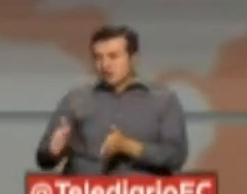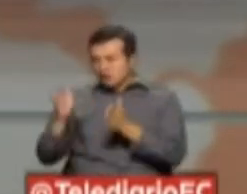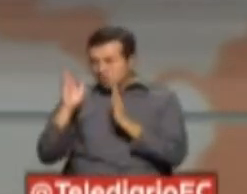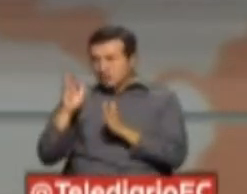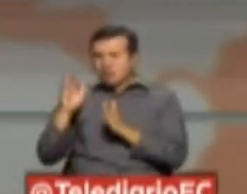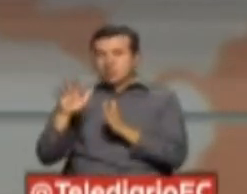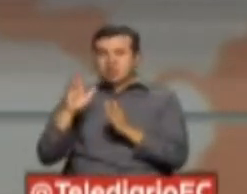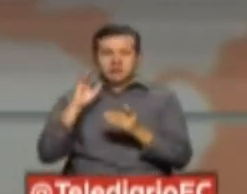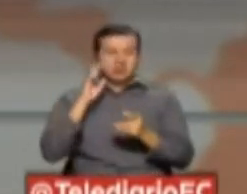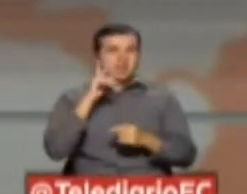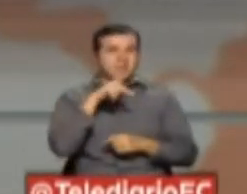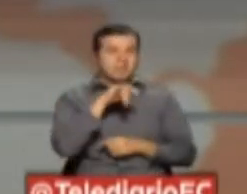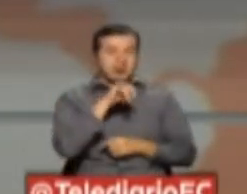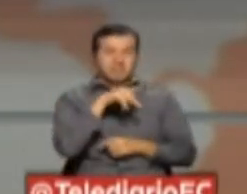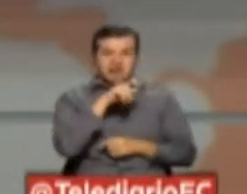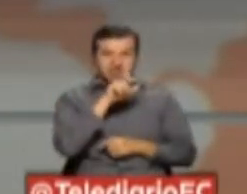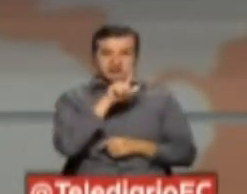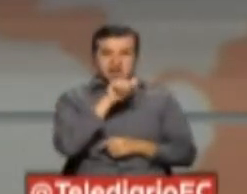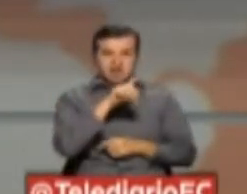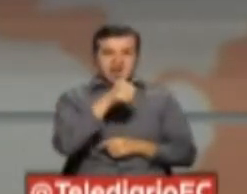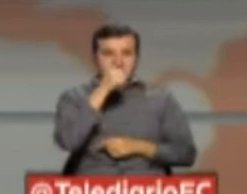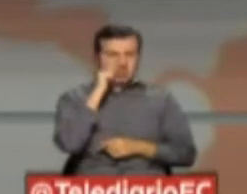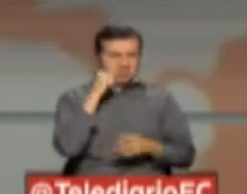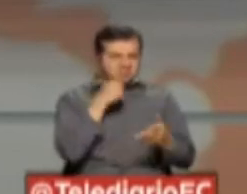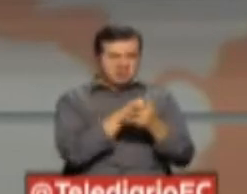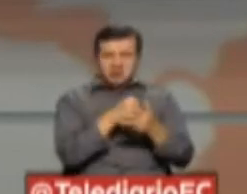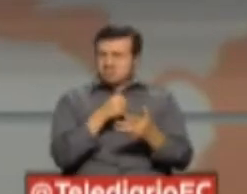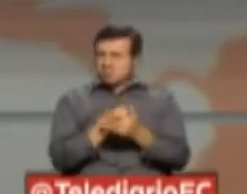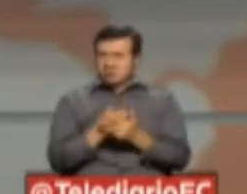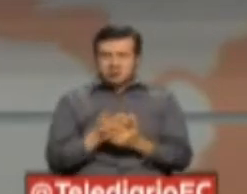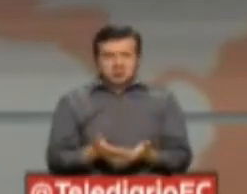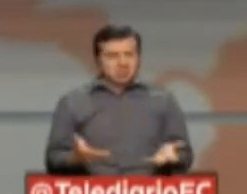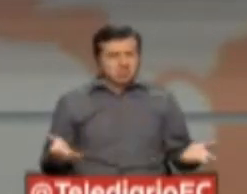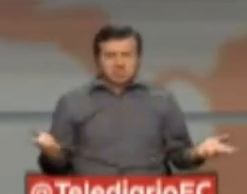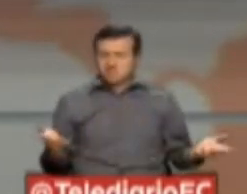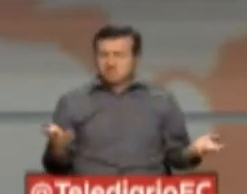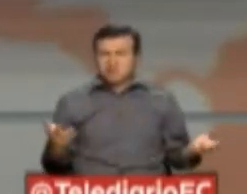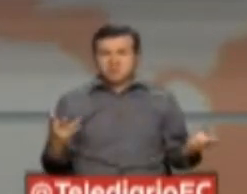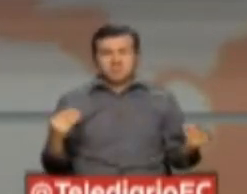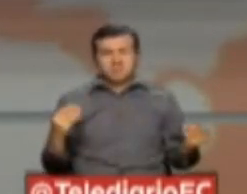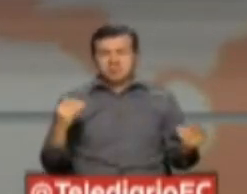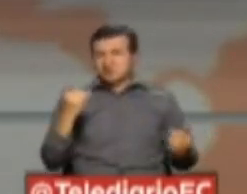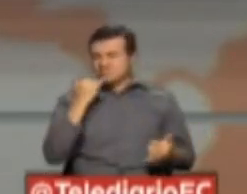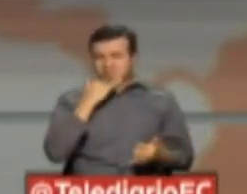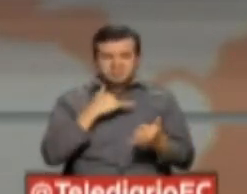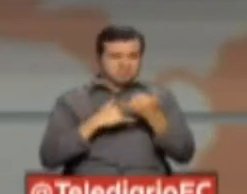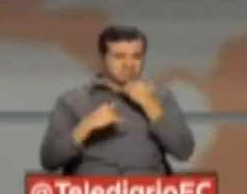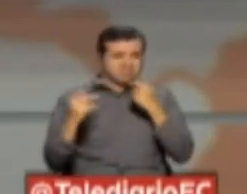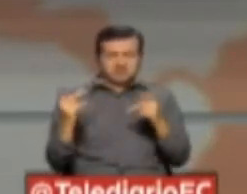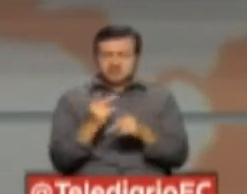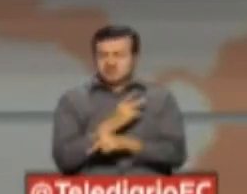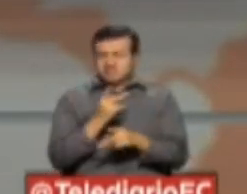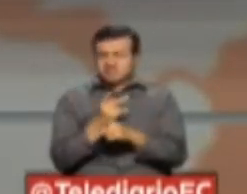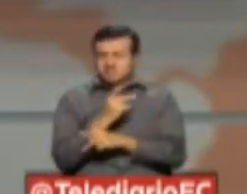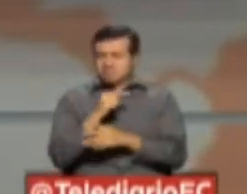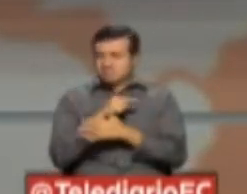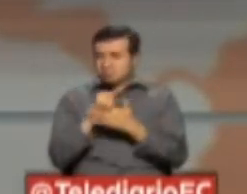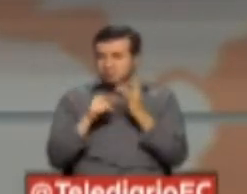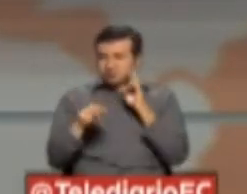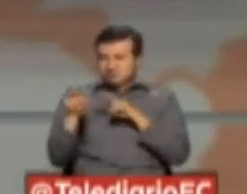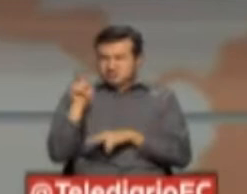en papallacta el día de ayer es una cadena de inobservancia se